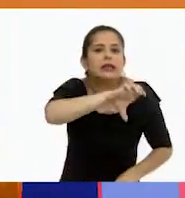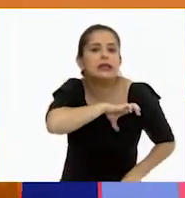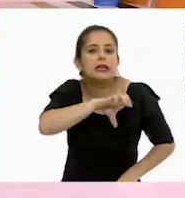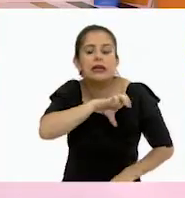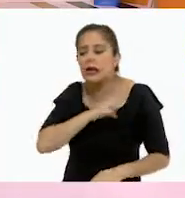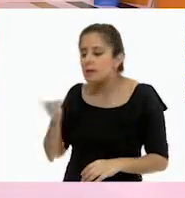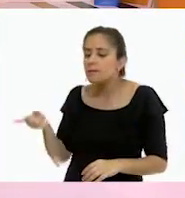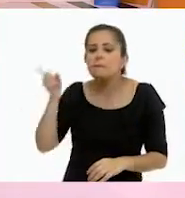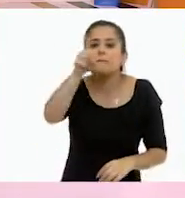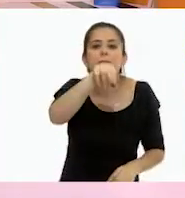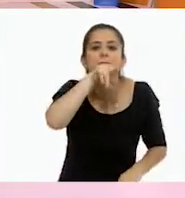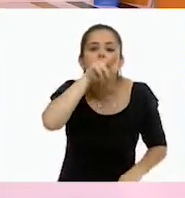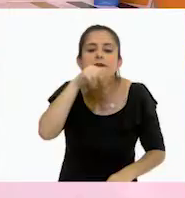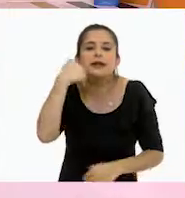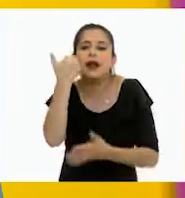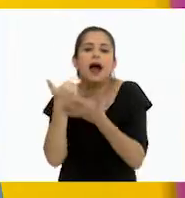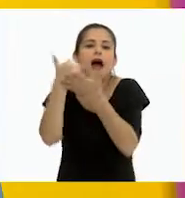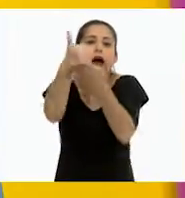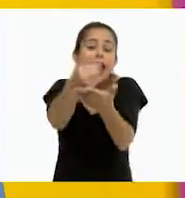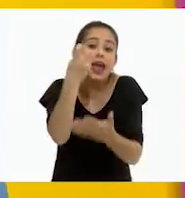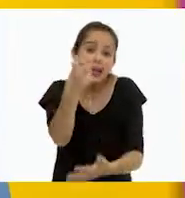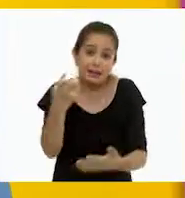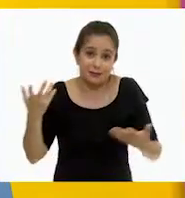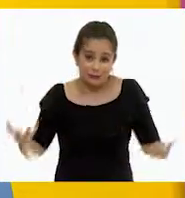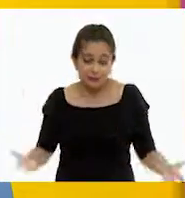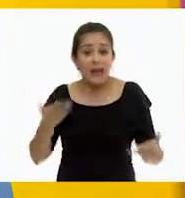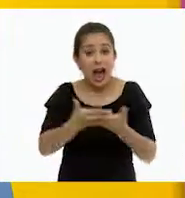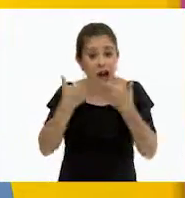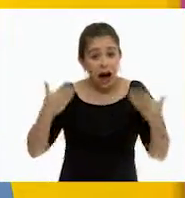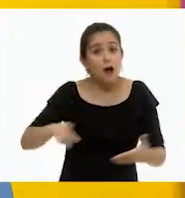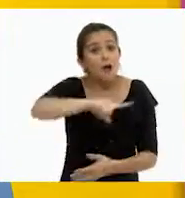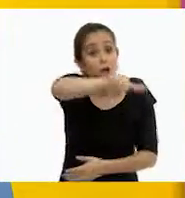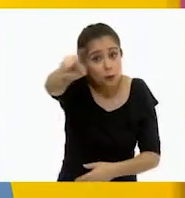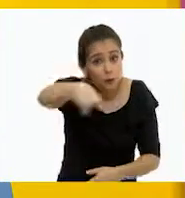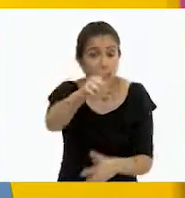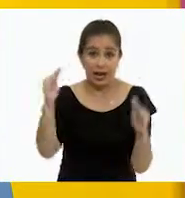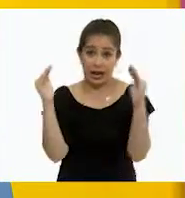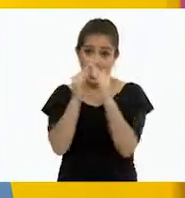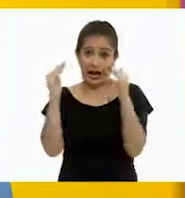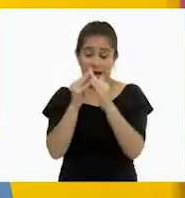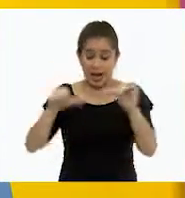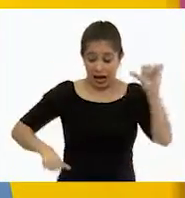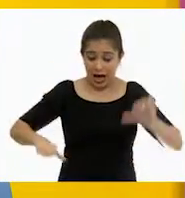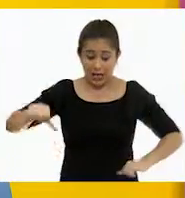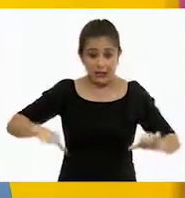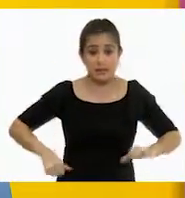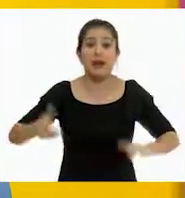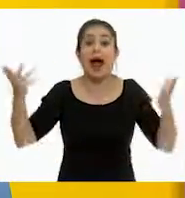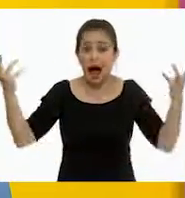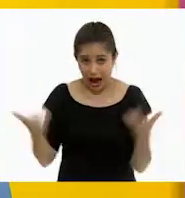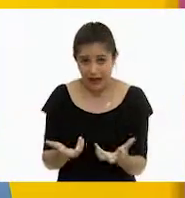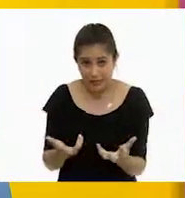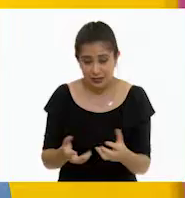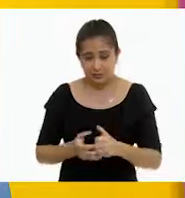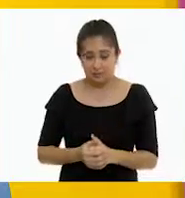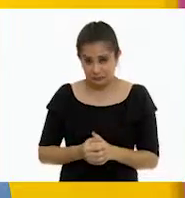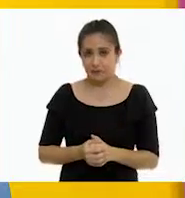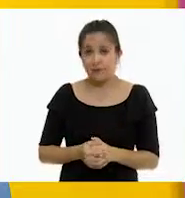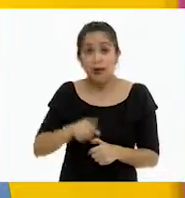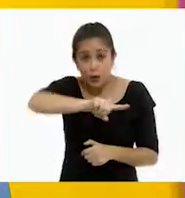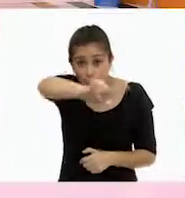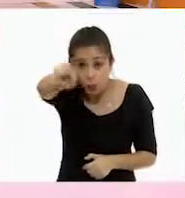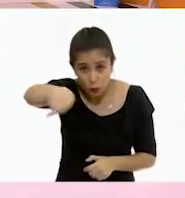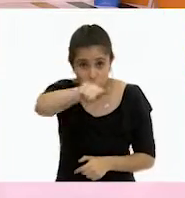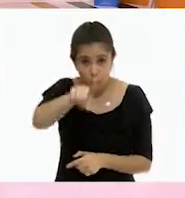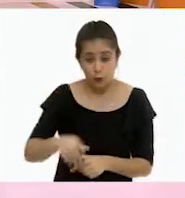nosotros. Entonces, ¿ese sería el reto que les dejaríamos a nuestros amiguitos en casa? Sí, fíjate que sí. Vamos a hacer que los amiguitos